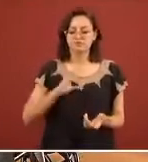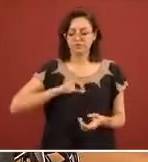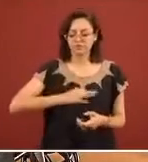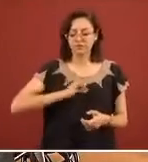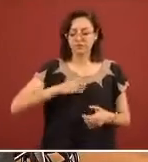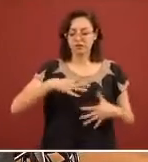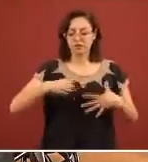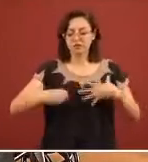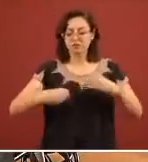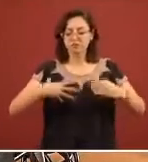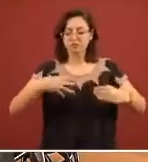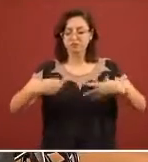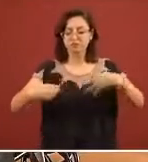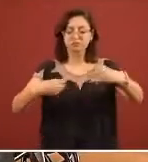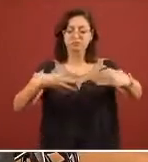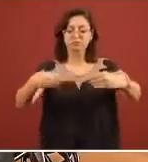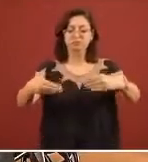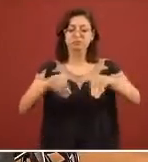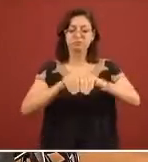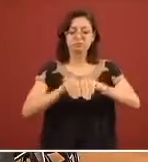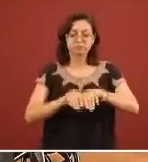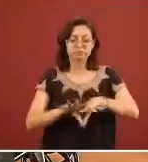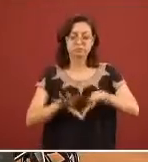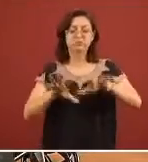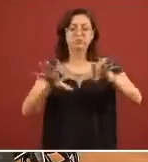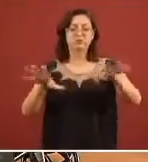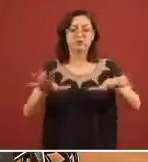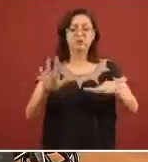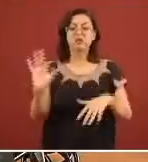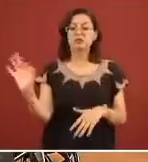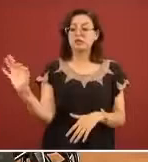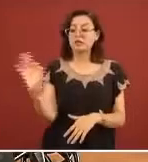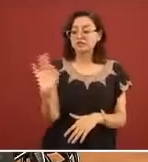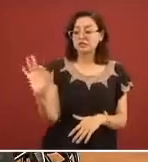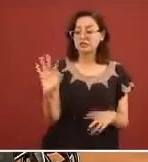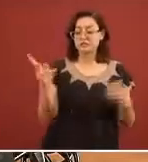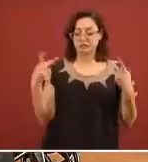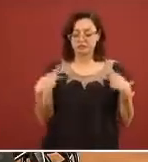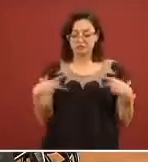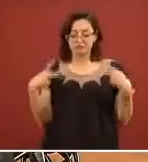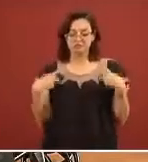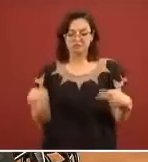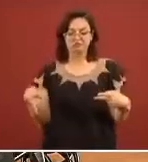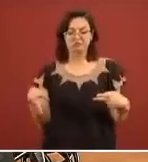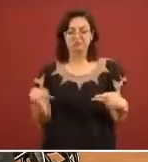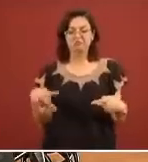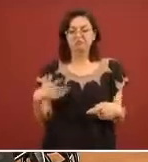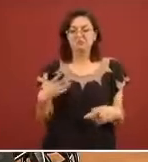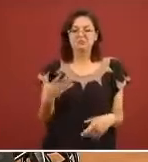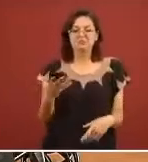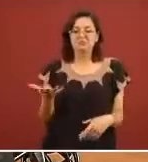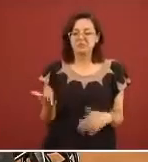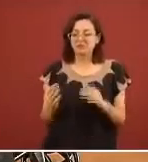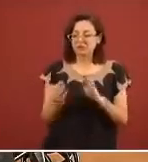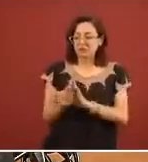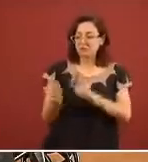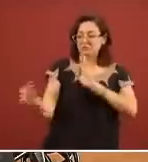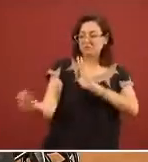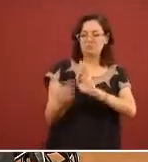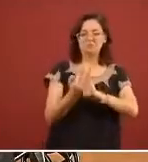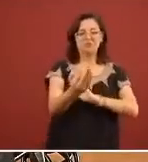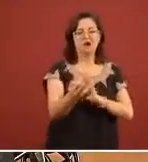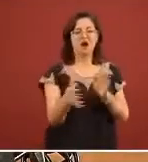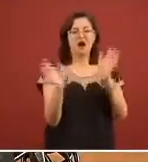del virus es respondedora a que algunas personas no tomen en serio estas medidas de sana